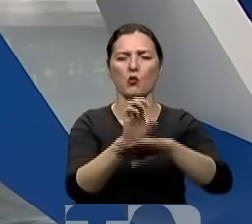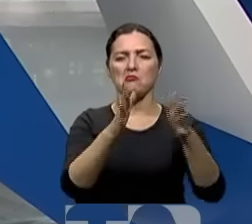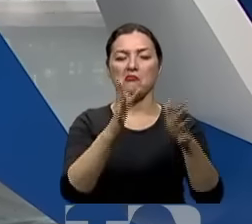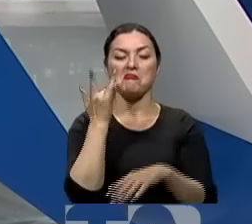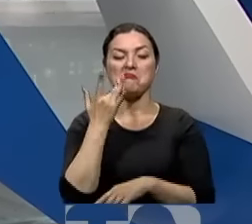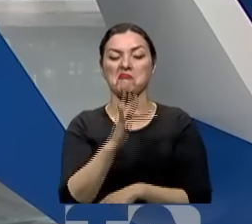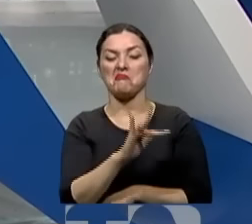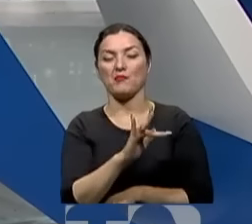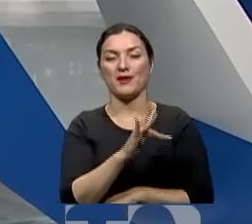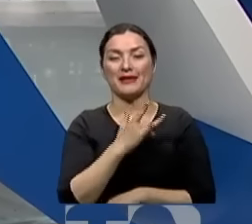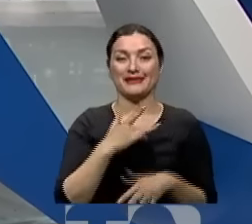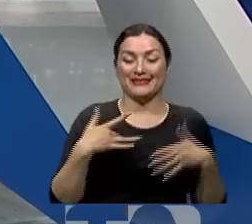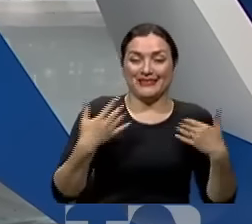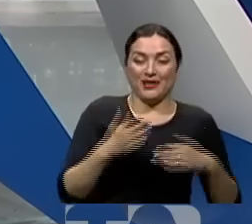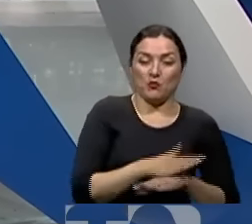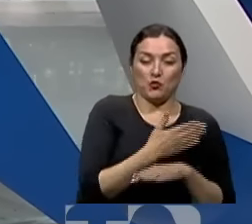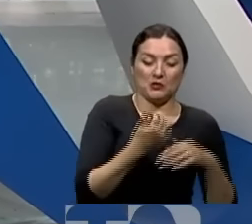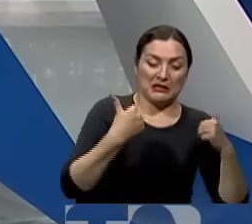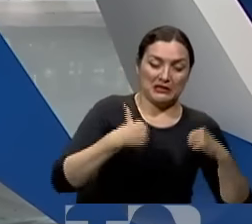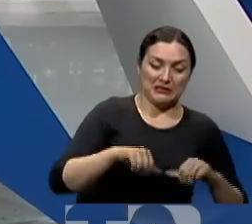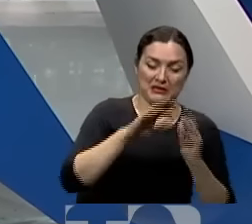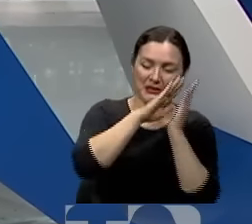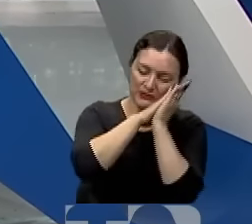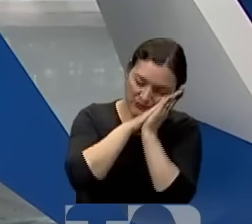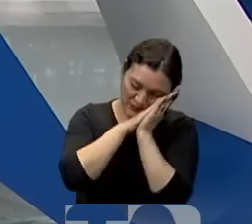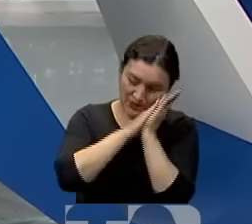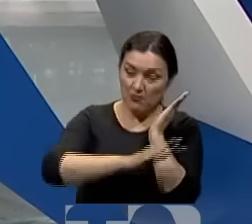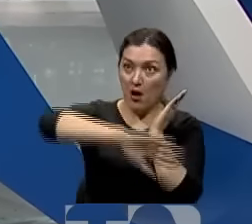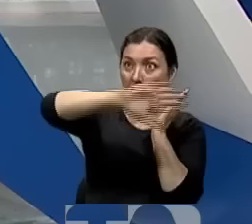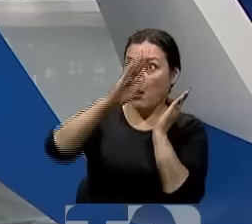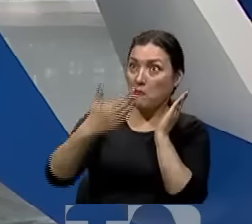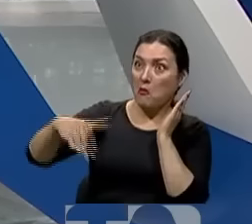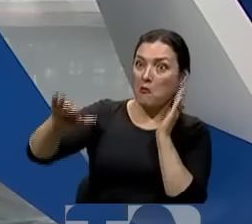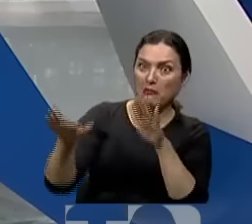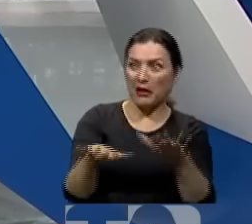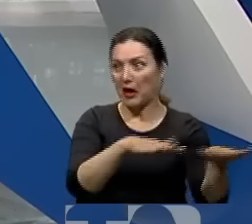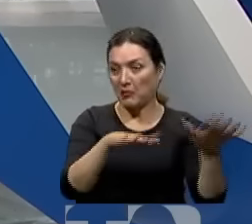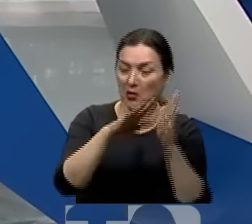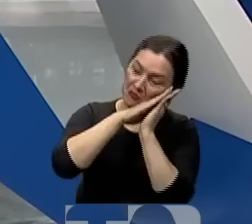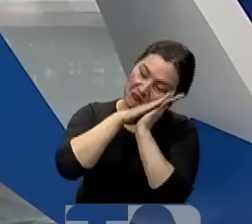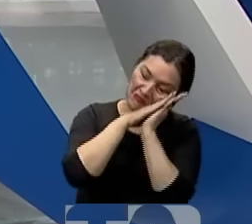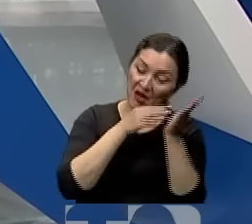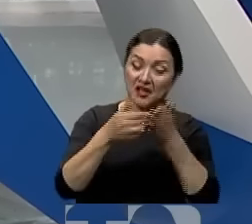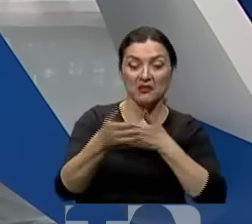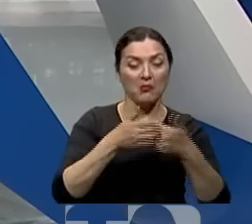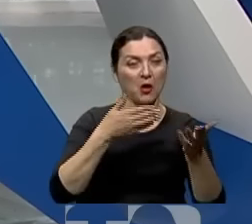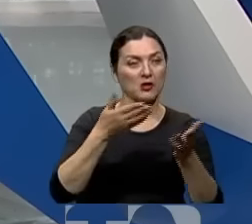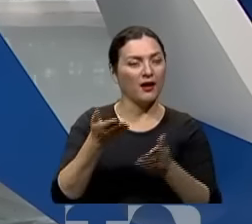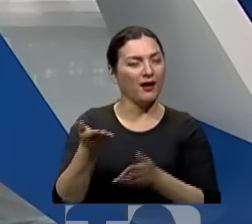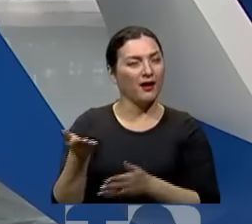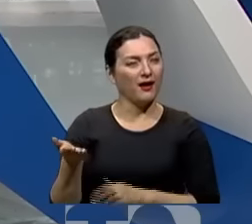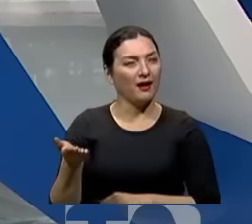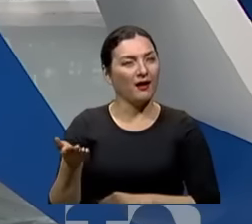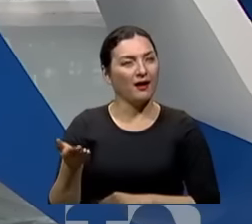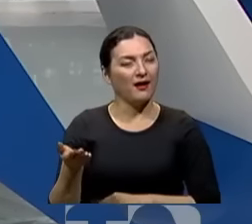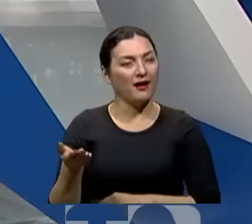que nos alegramos con música triste, que dormimos entre volcanes y temblores? No hablemos de eso. ¿Eh? ¿Qué tal el